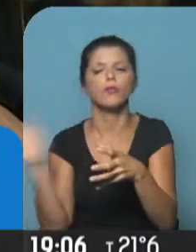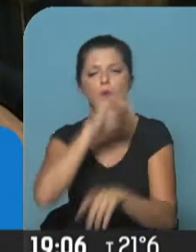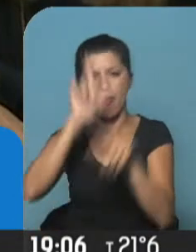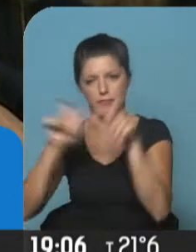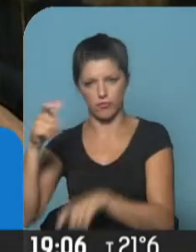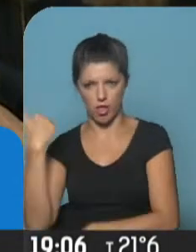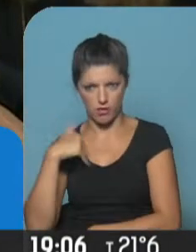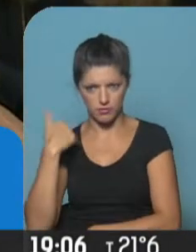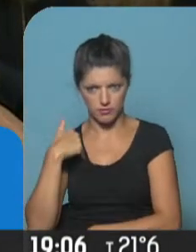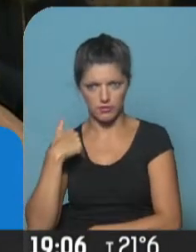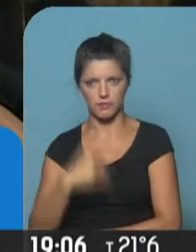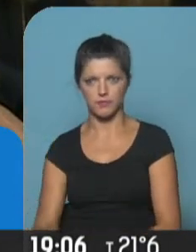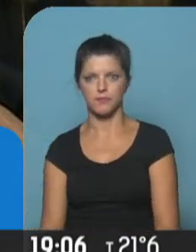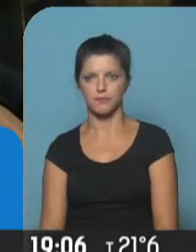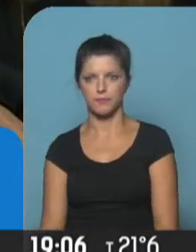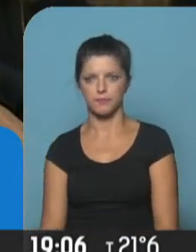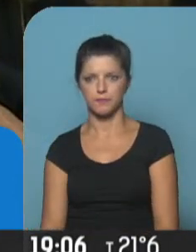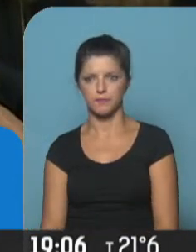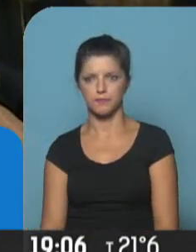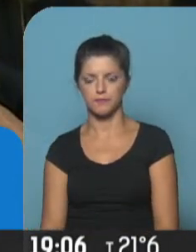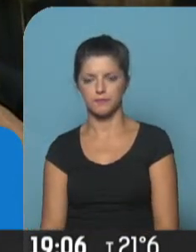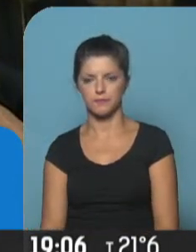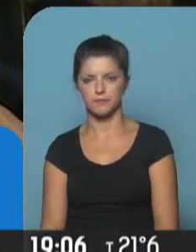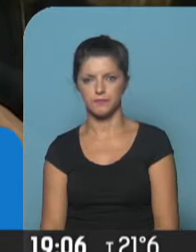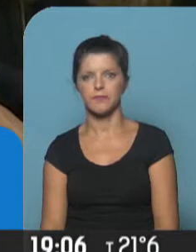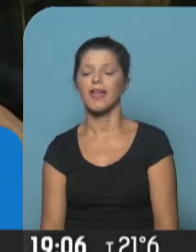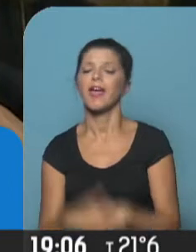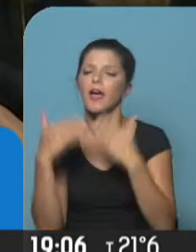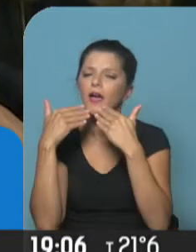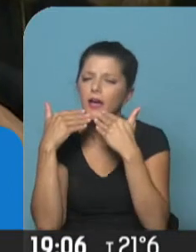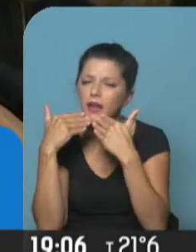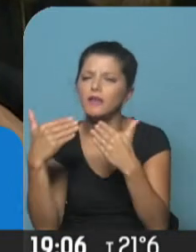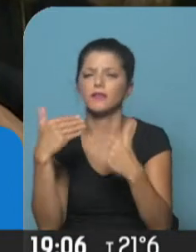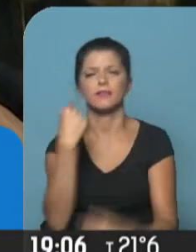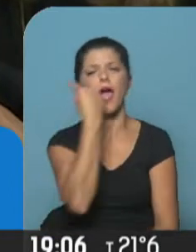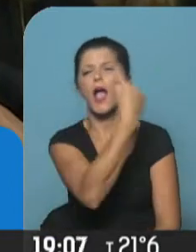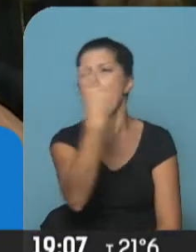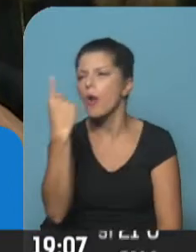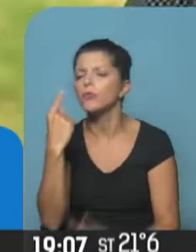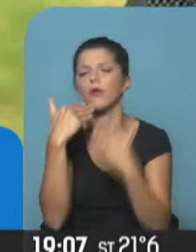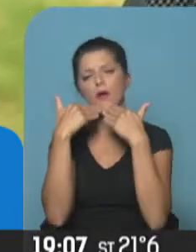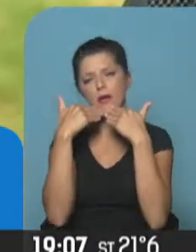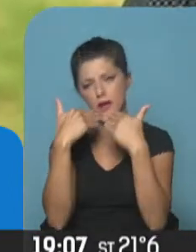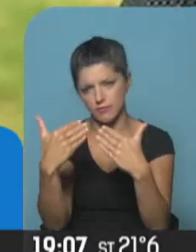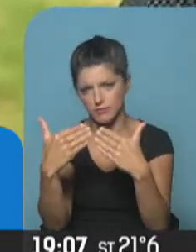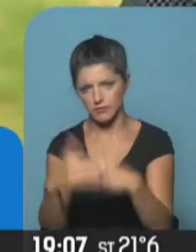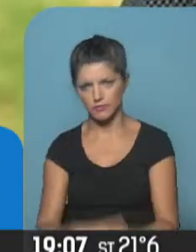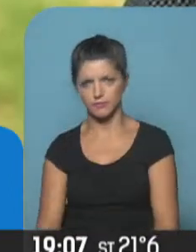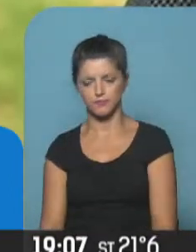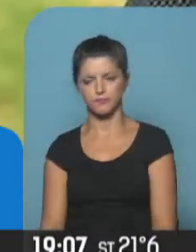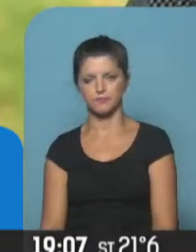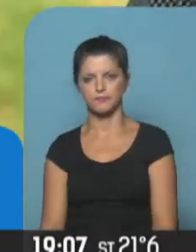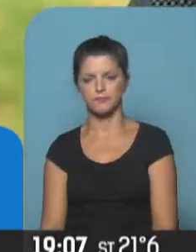argentinos. Gracias a cada uno que ayudó para que esto suceda. Cada 2 de